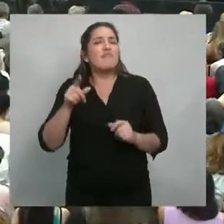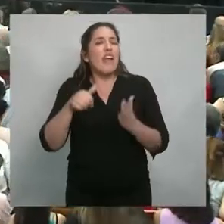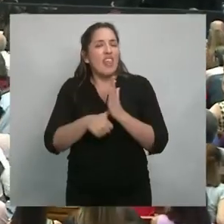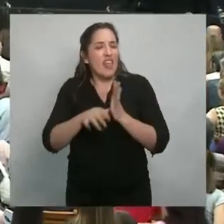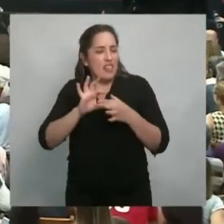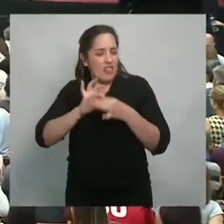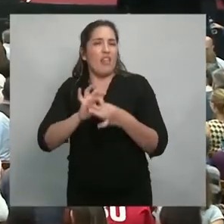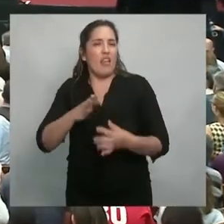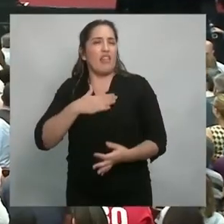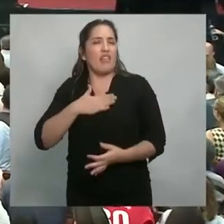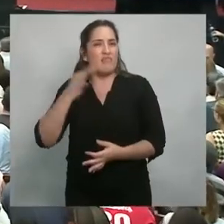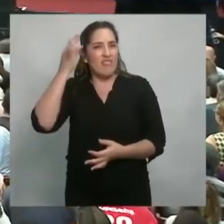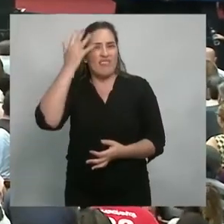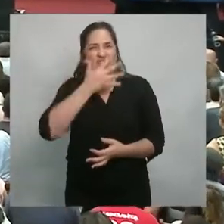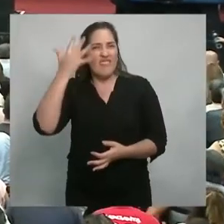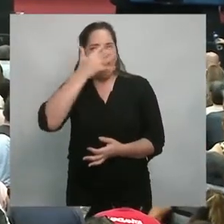Chuco.